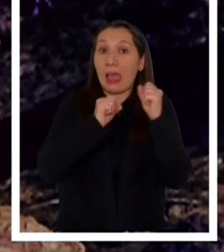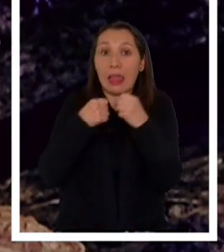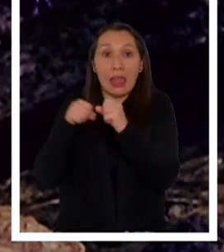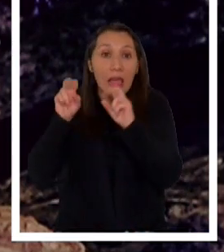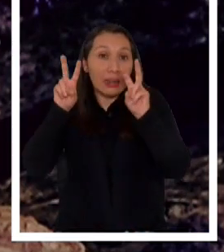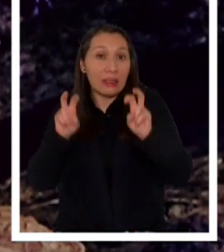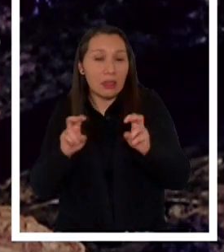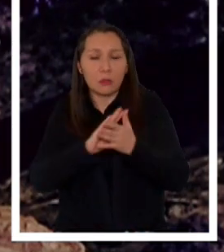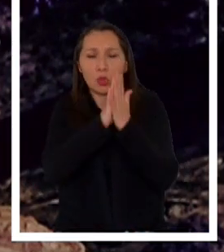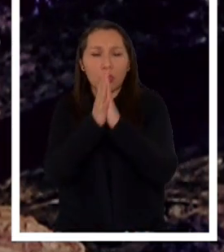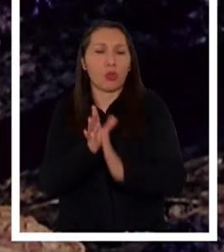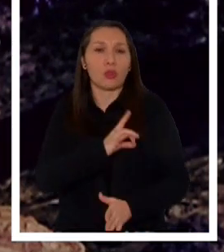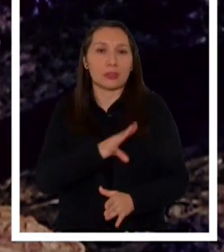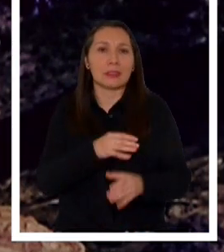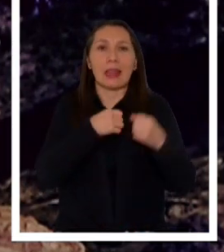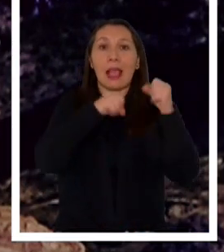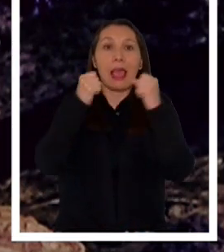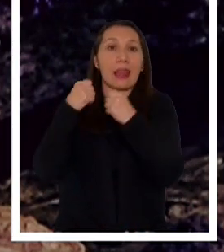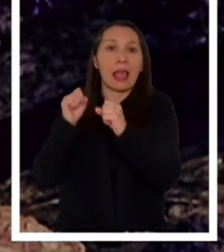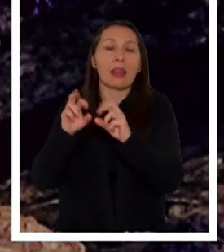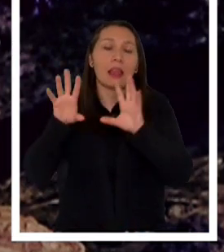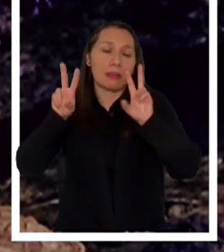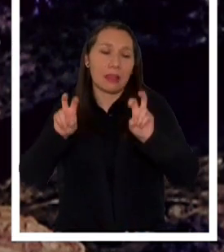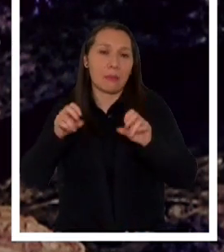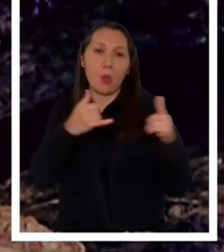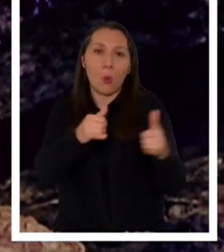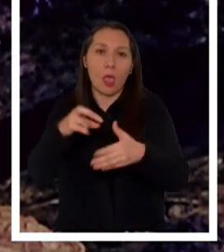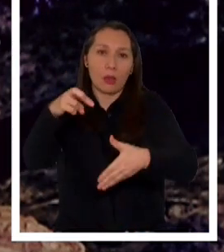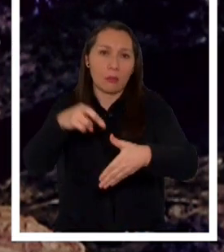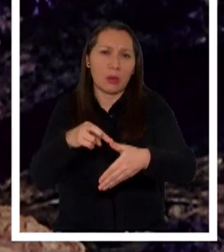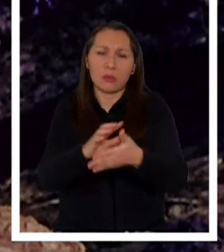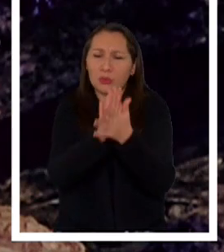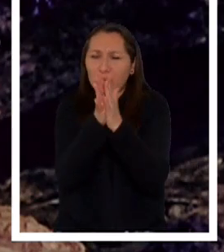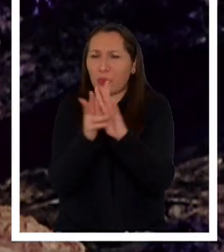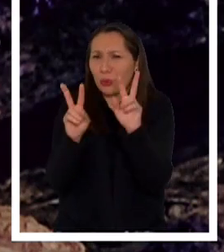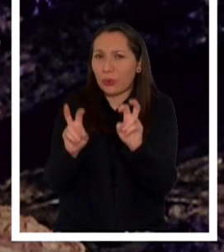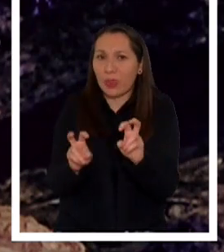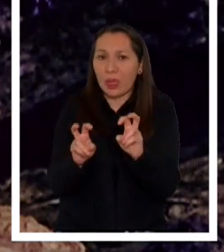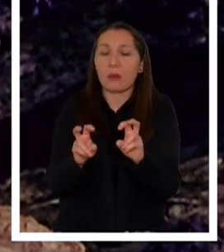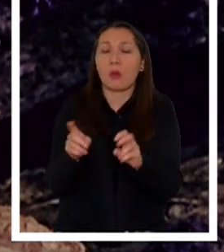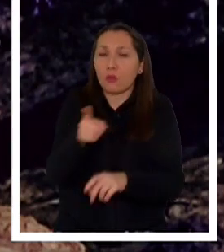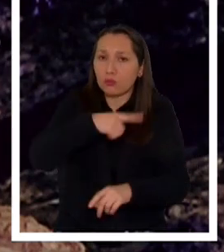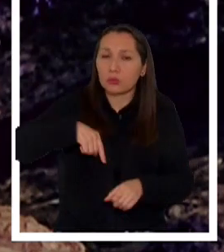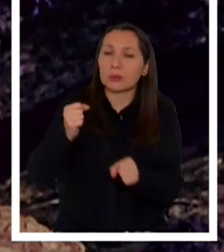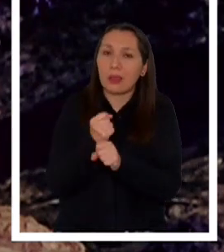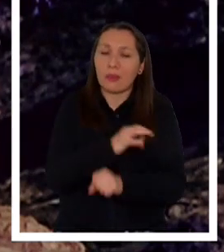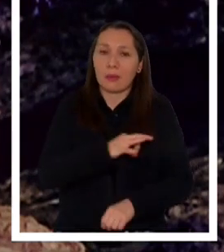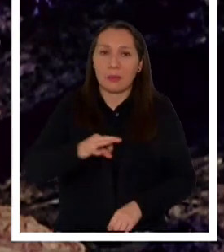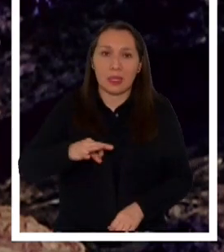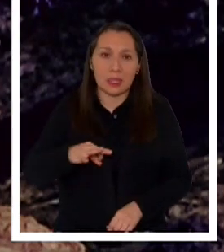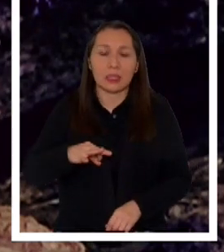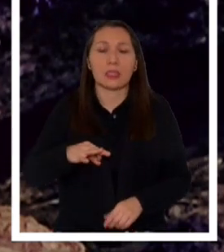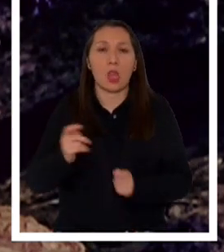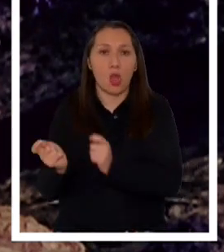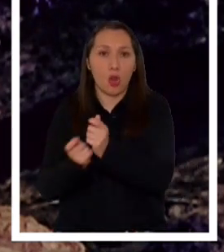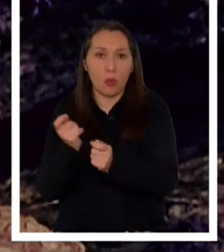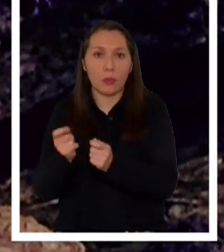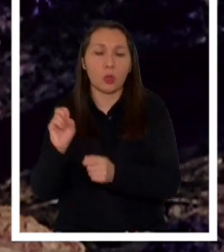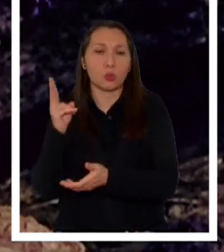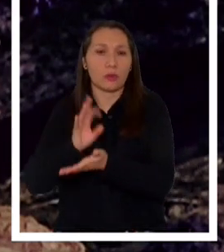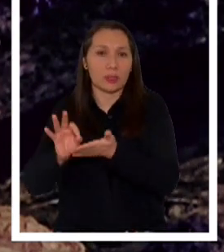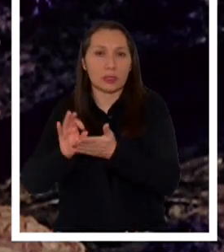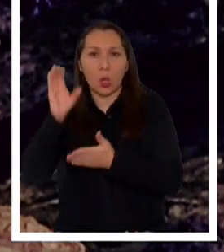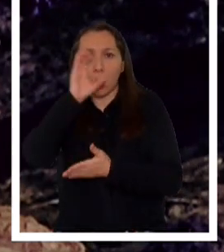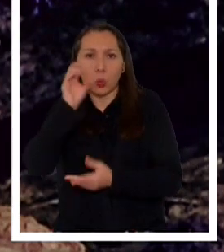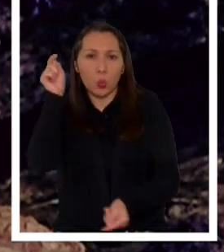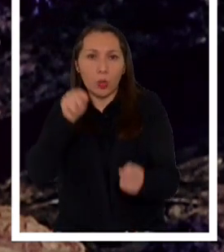por supuesto en todo chile es un los panamericanos en todo sentido por eso Hemos trabajado con el Ministerio de economía a través de la